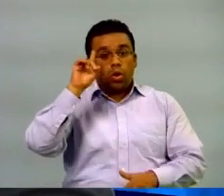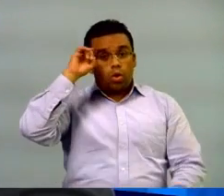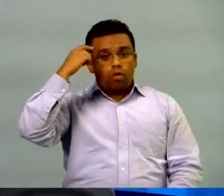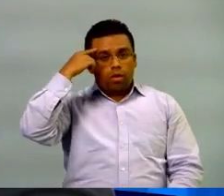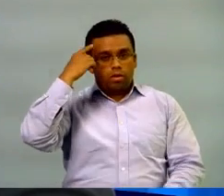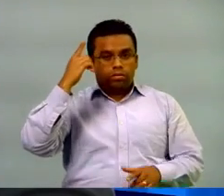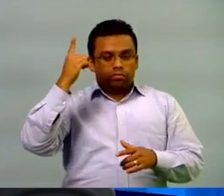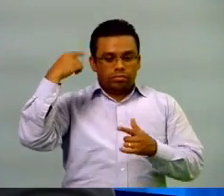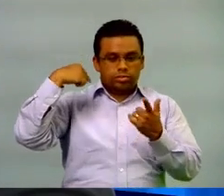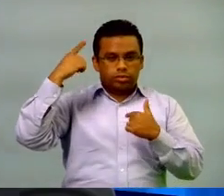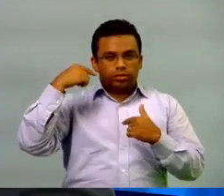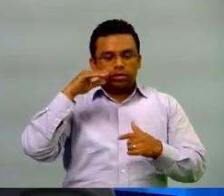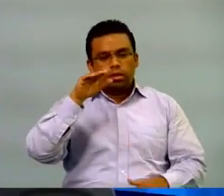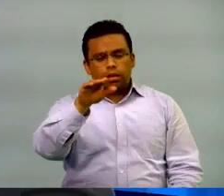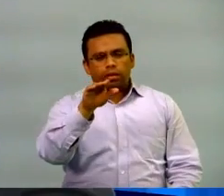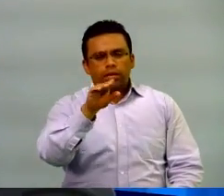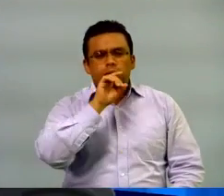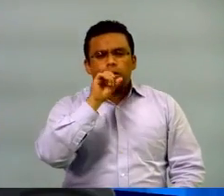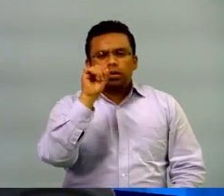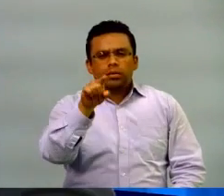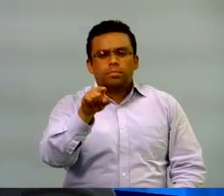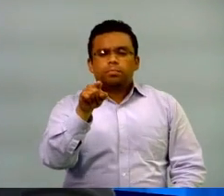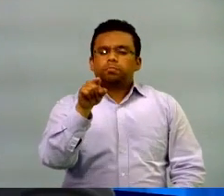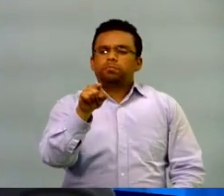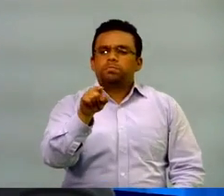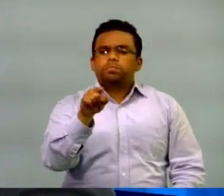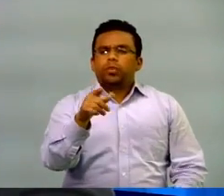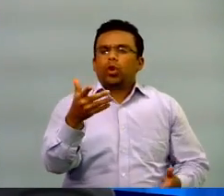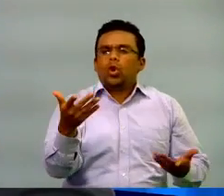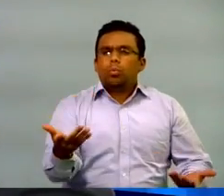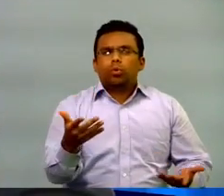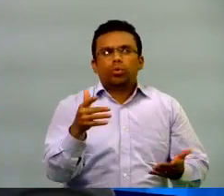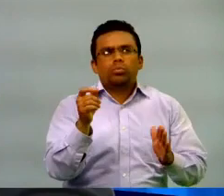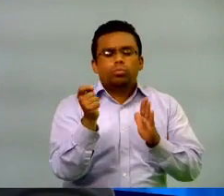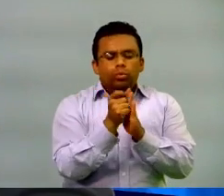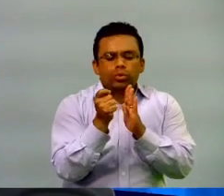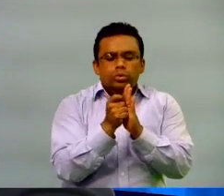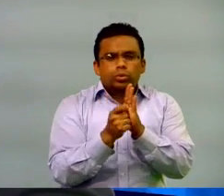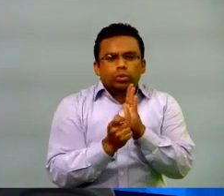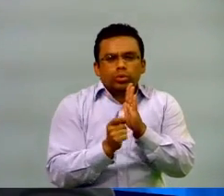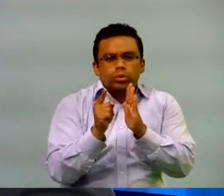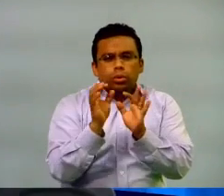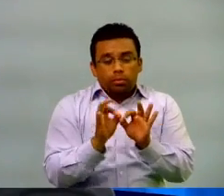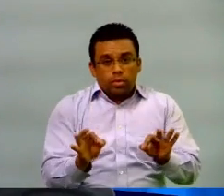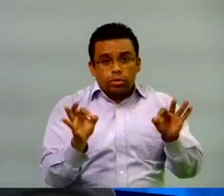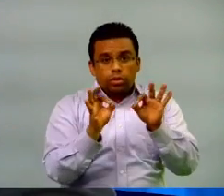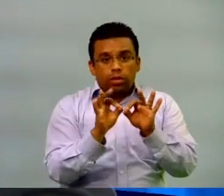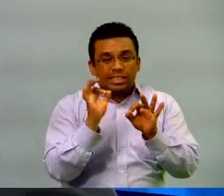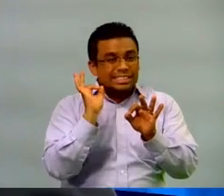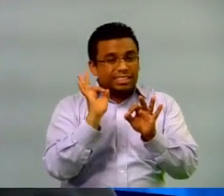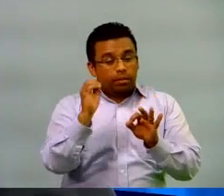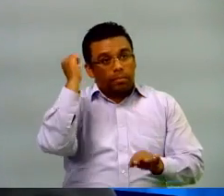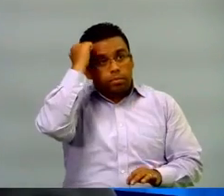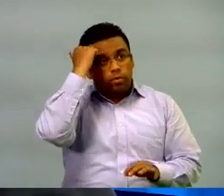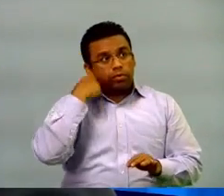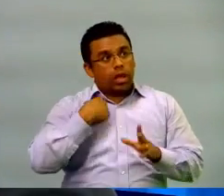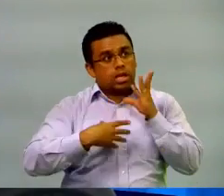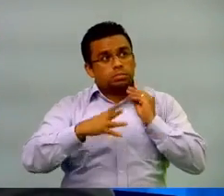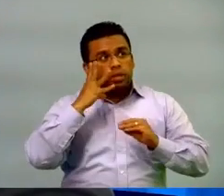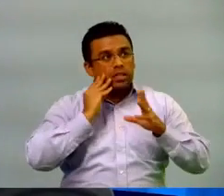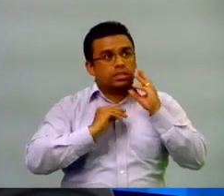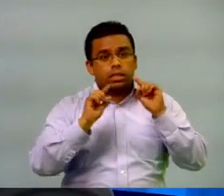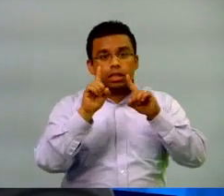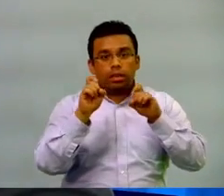gubernamental. Desde tu perspectiva, ¿cuáles son esos tópicos en los que normalmente los docentes desarrollan sus experiencias en uso de TIC